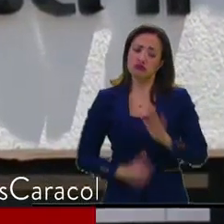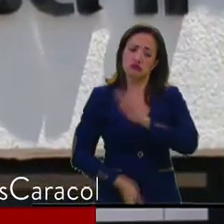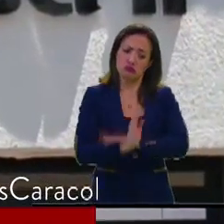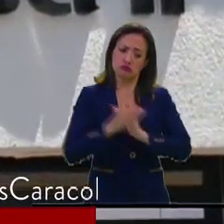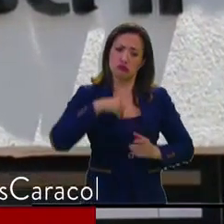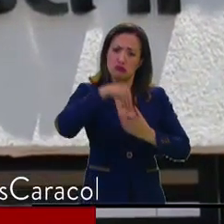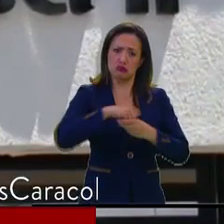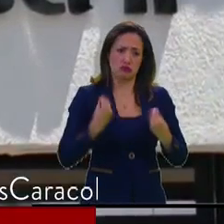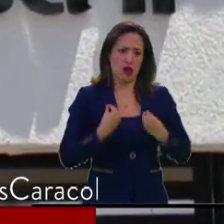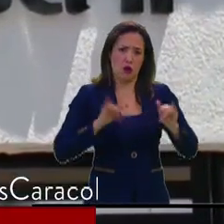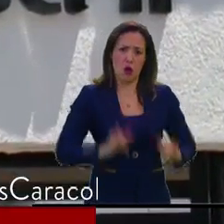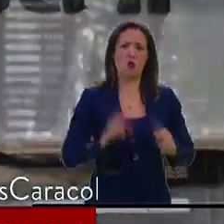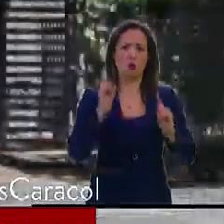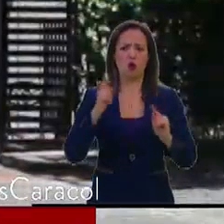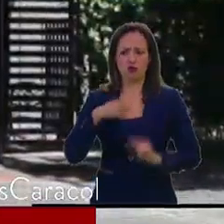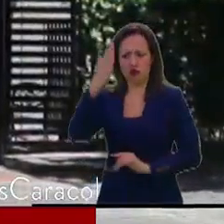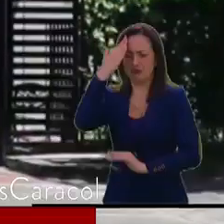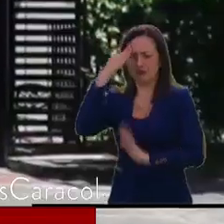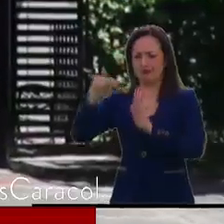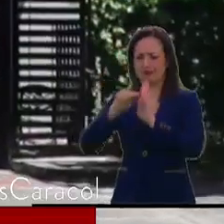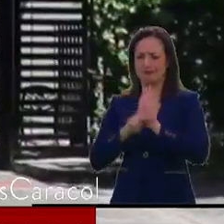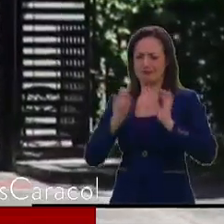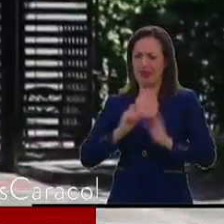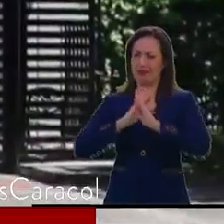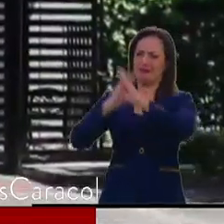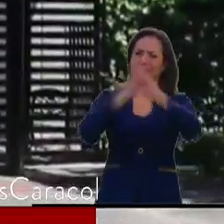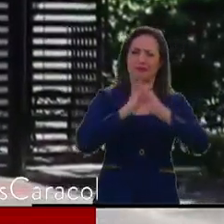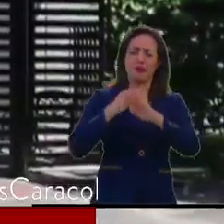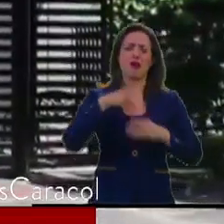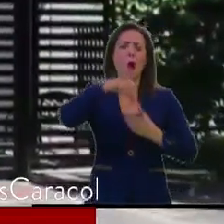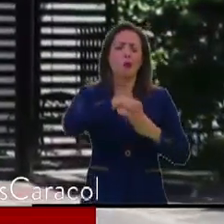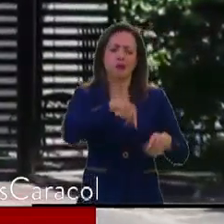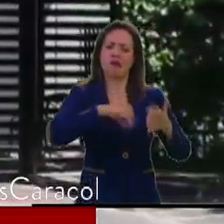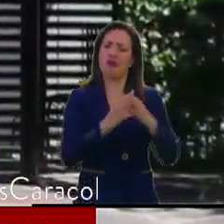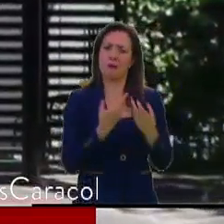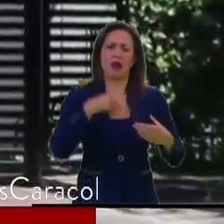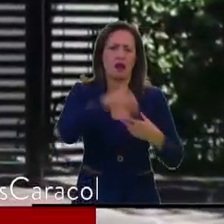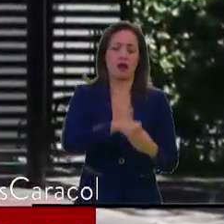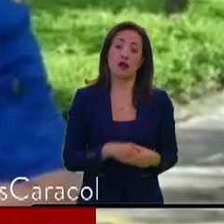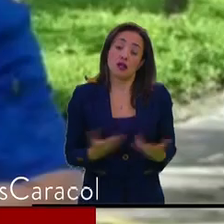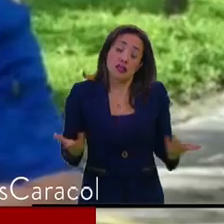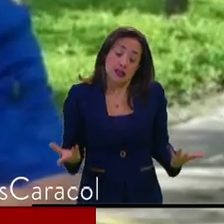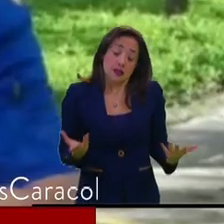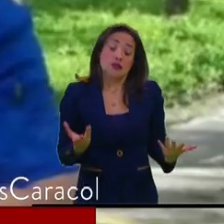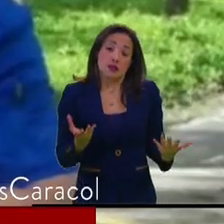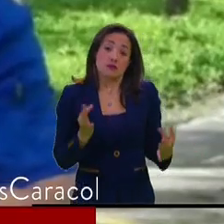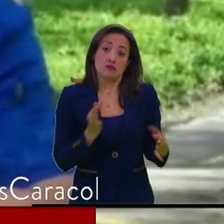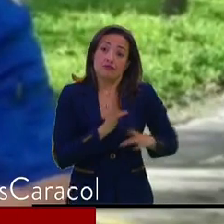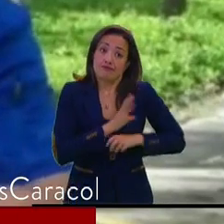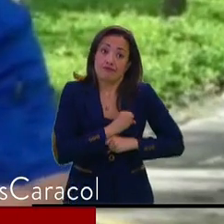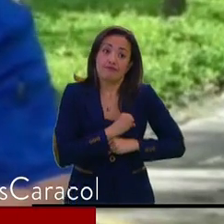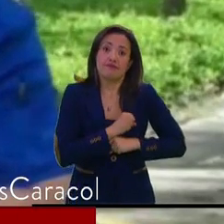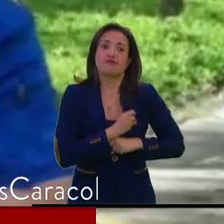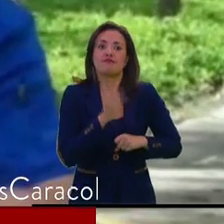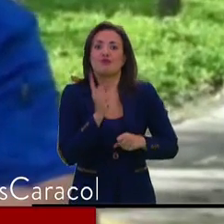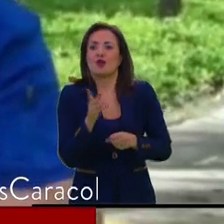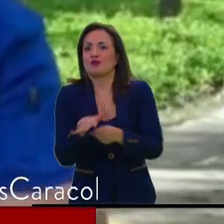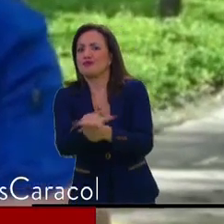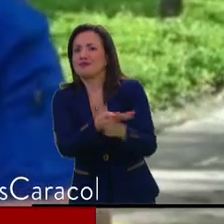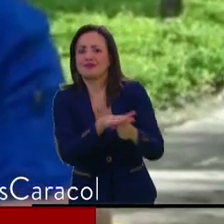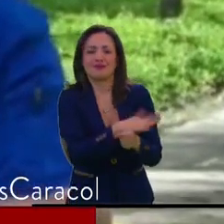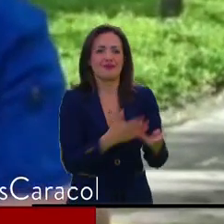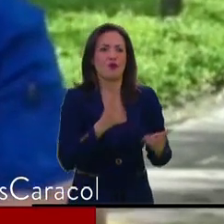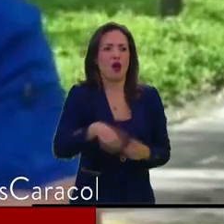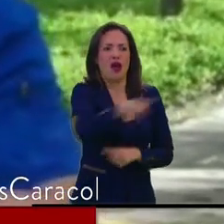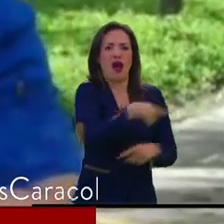ya que ha manejado los protocolos y allí vive junto a su familia. Lamentablemente es algo muy triste que por diversas situaciones, por el